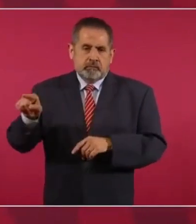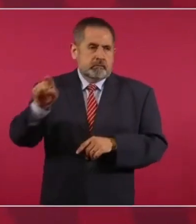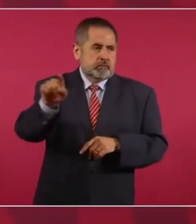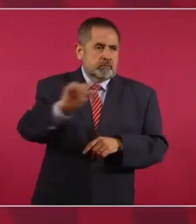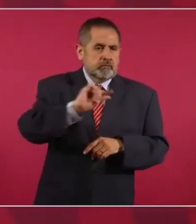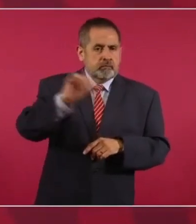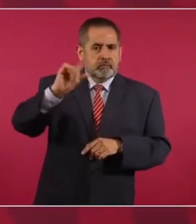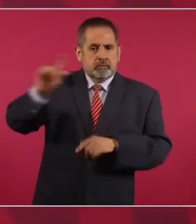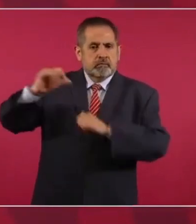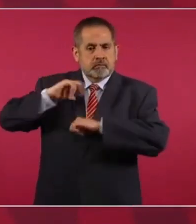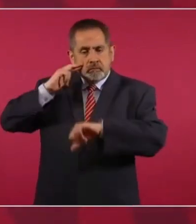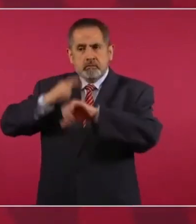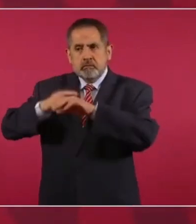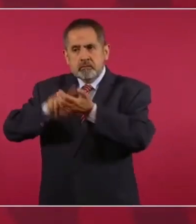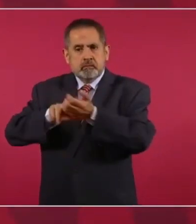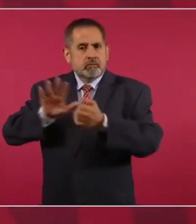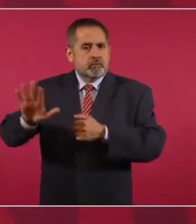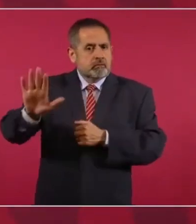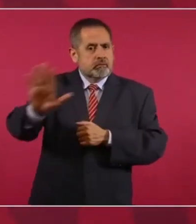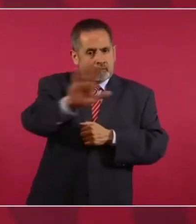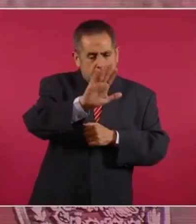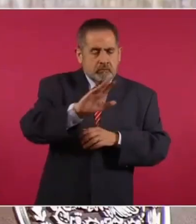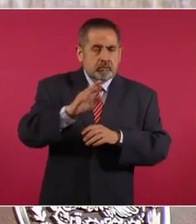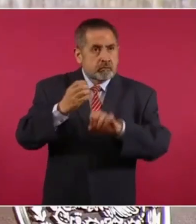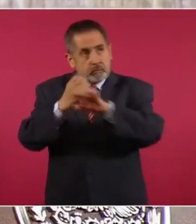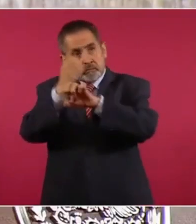autoridades locales procuren